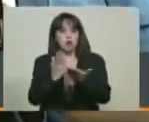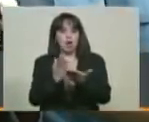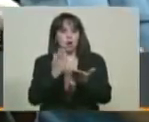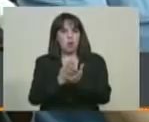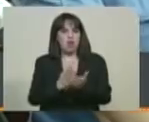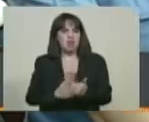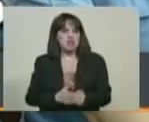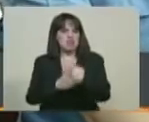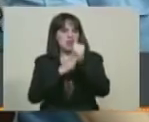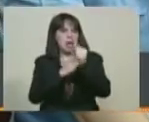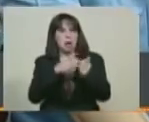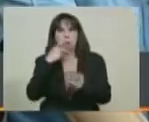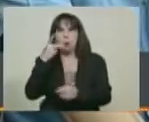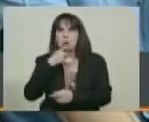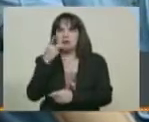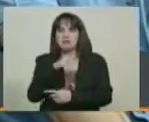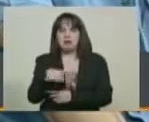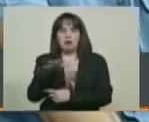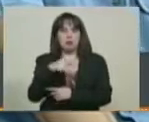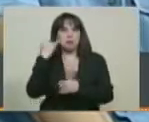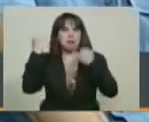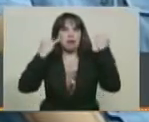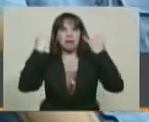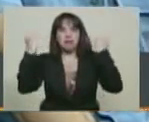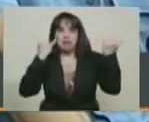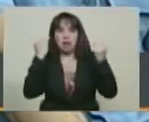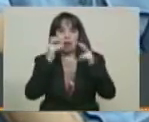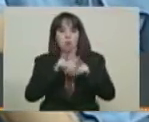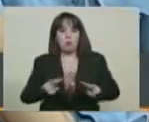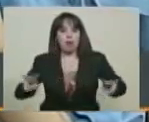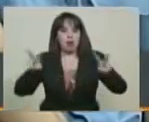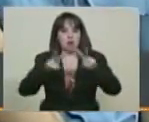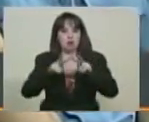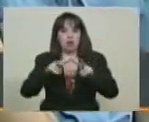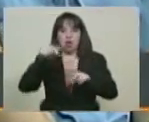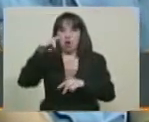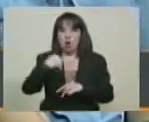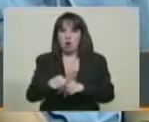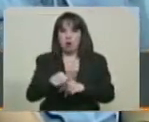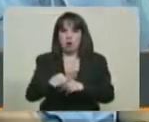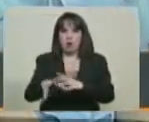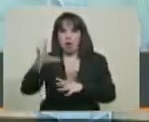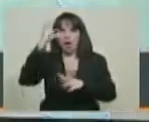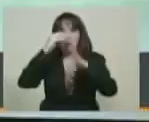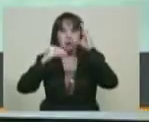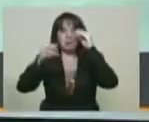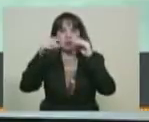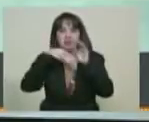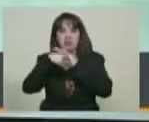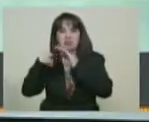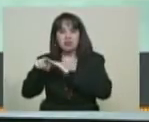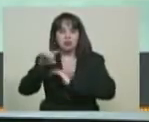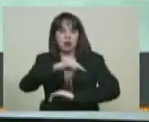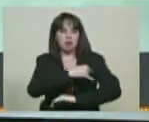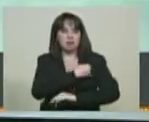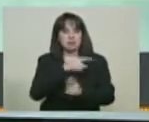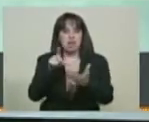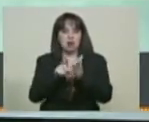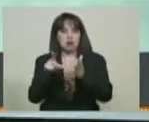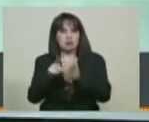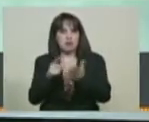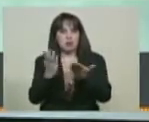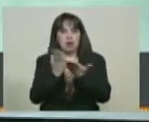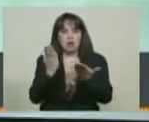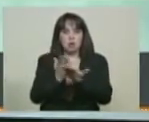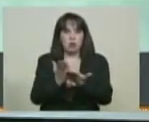escuela política de ideas, de valores, hoy es el aula de clase. En cada